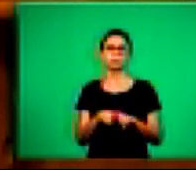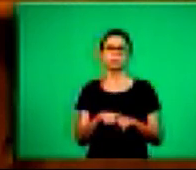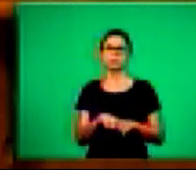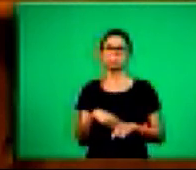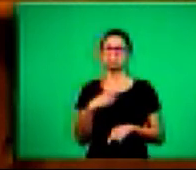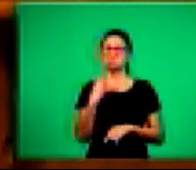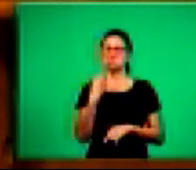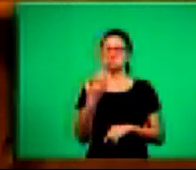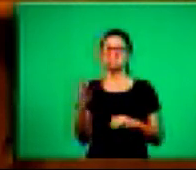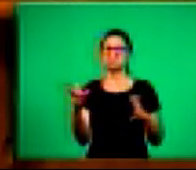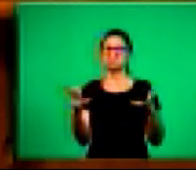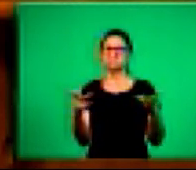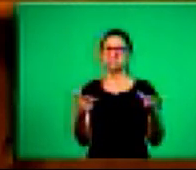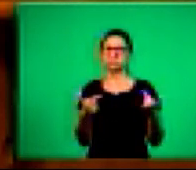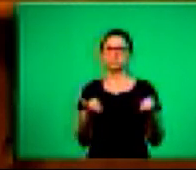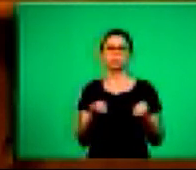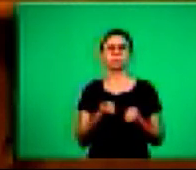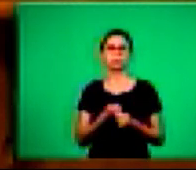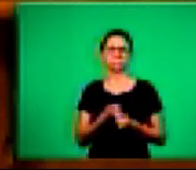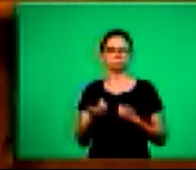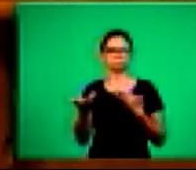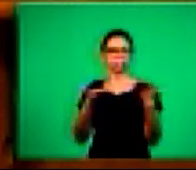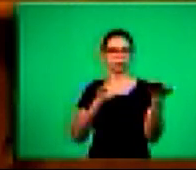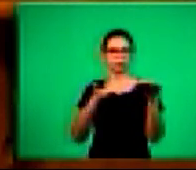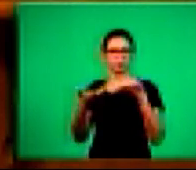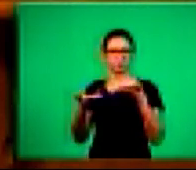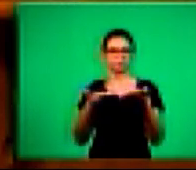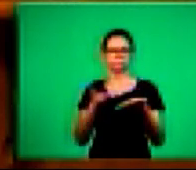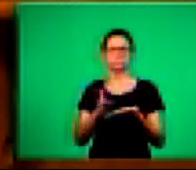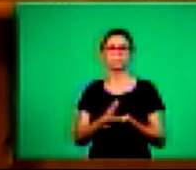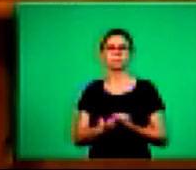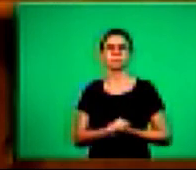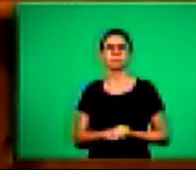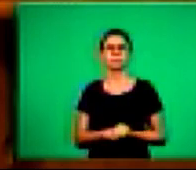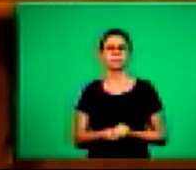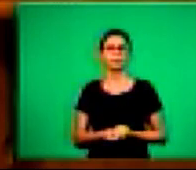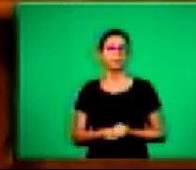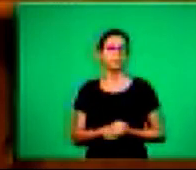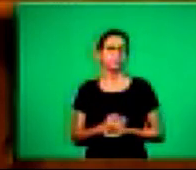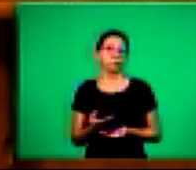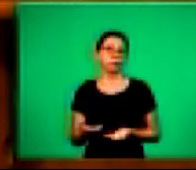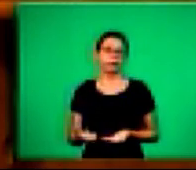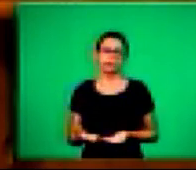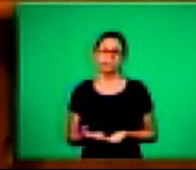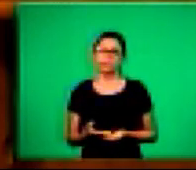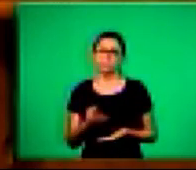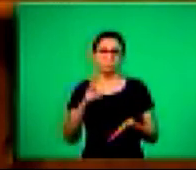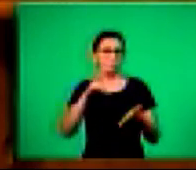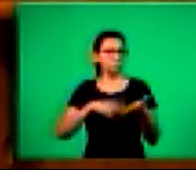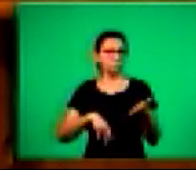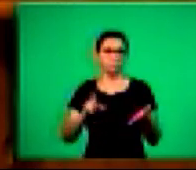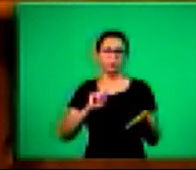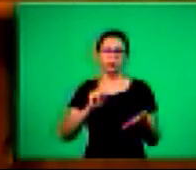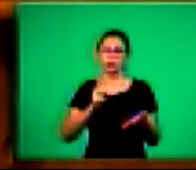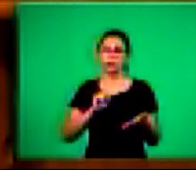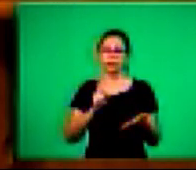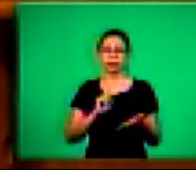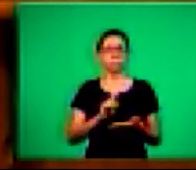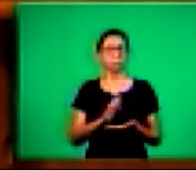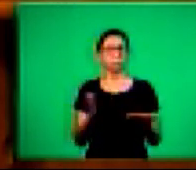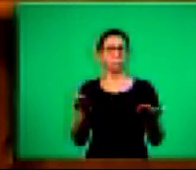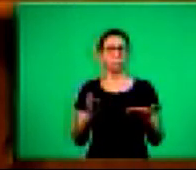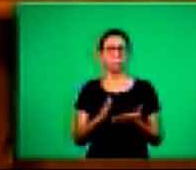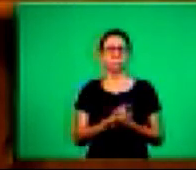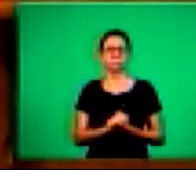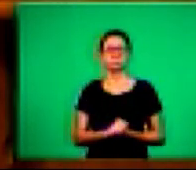y yo ni siquiera voy a leer porque a fin de cuentas vamos aquí acercar los asuntos de gilson así que el